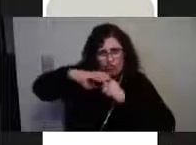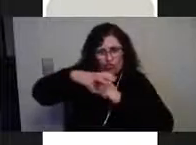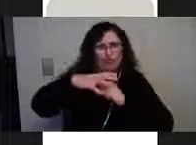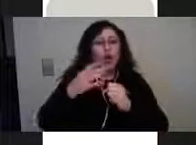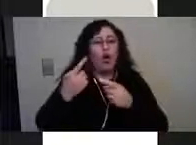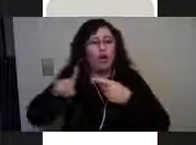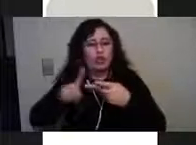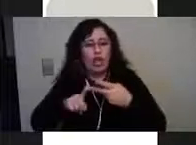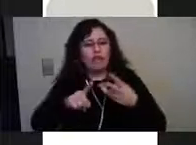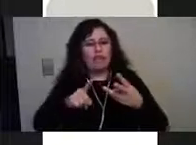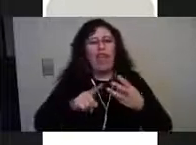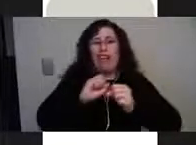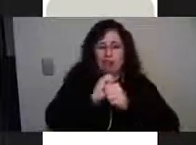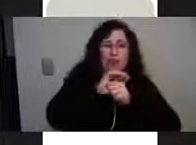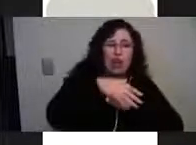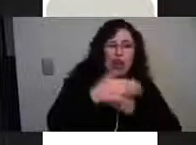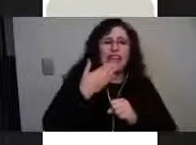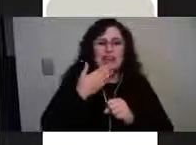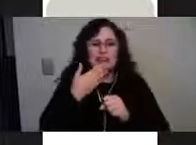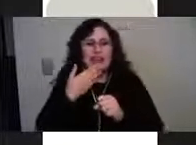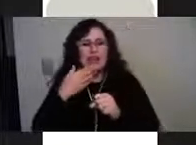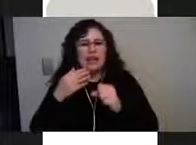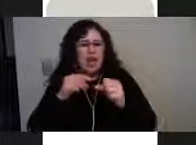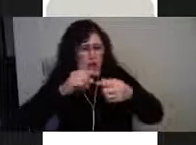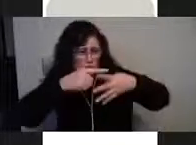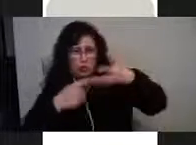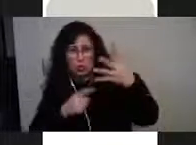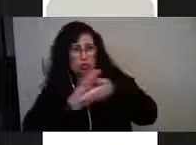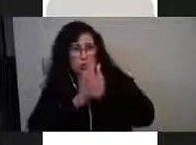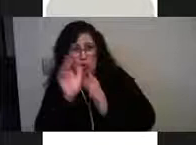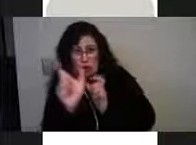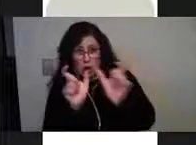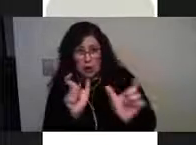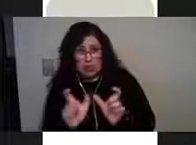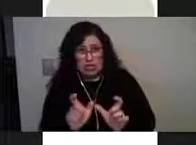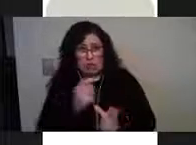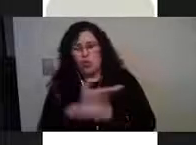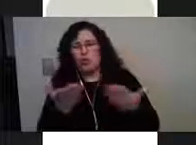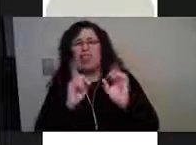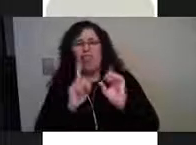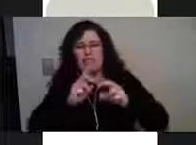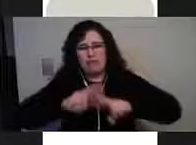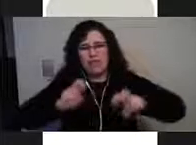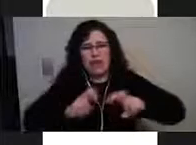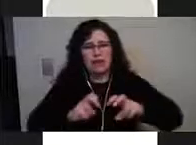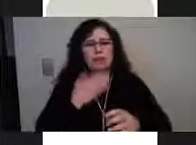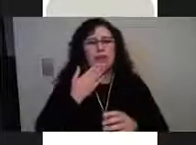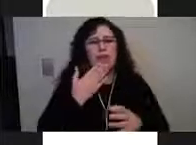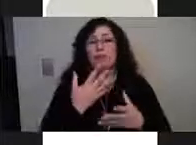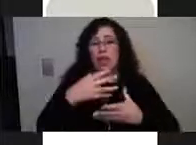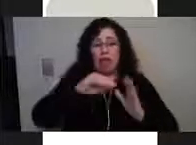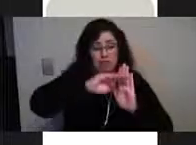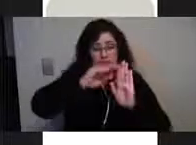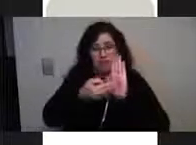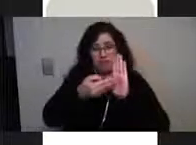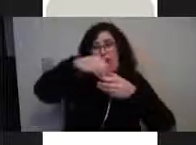periventricular, intraventricular, una leucomalacia periventricular también, que es bastante común, infecciones intratorinas que se pueden producir a